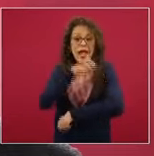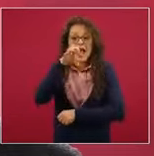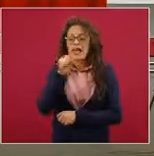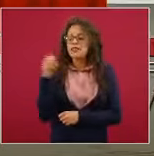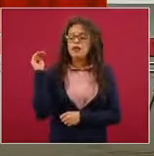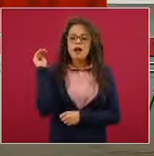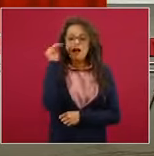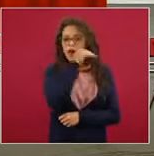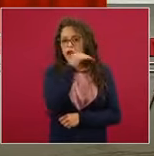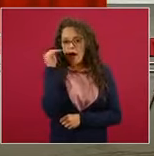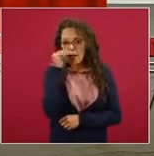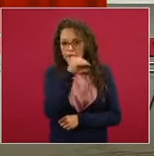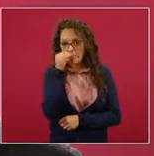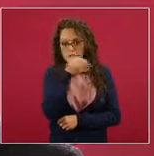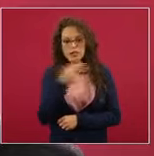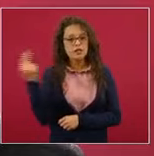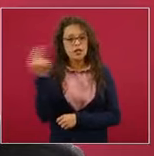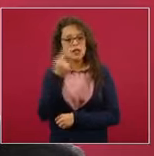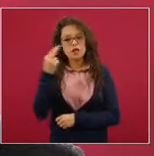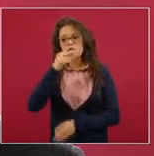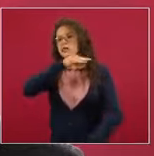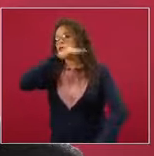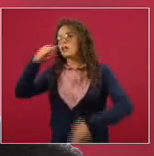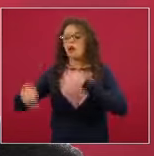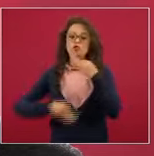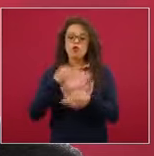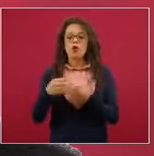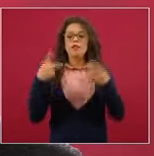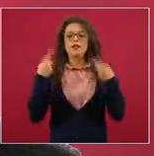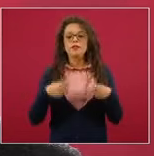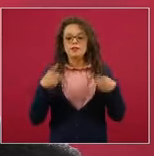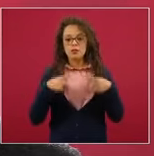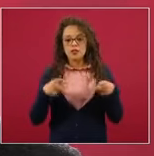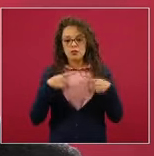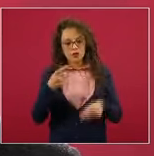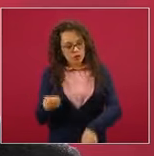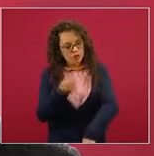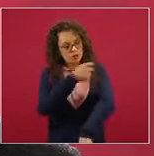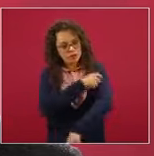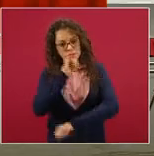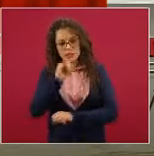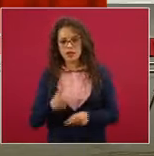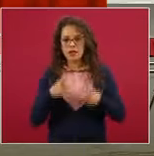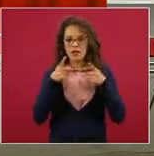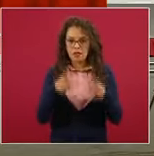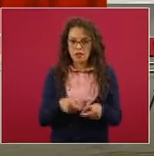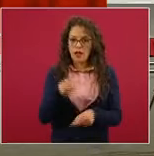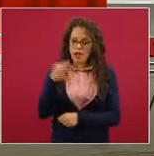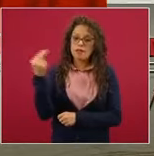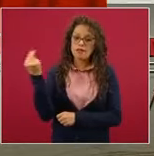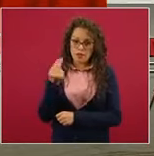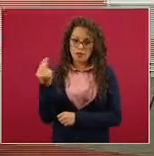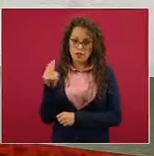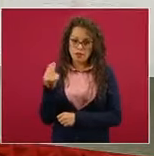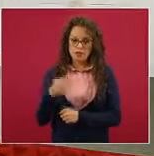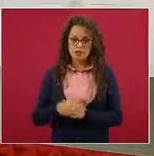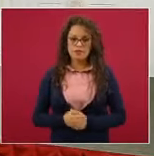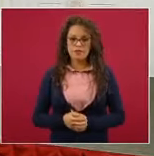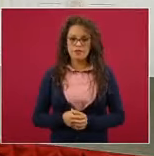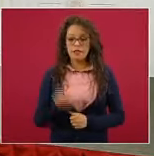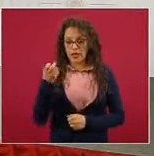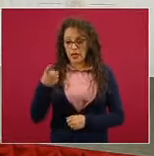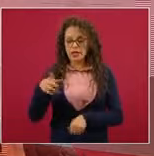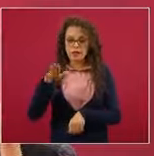trata de cubrir de manera universal a todas las poblaciones que se requiere vacunar, que son las poblaciones de mayor